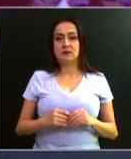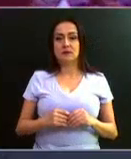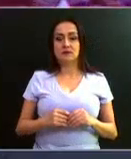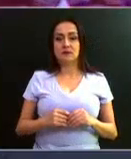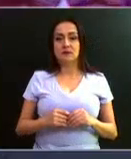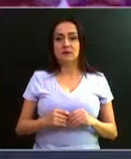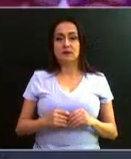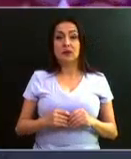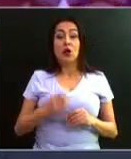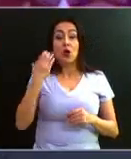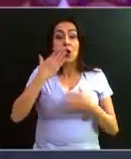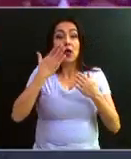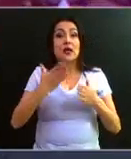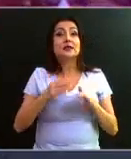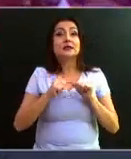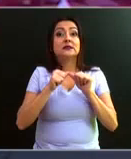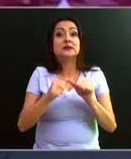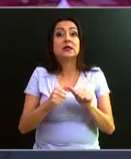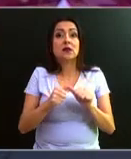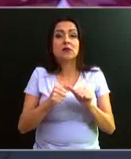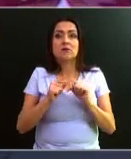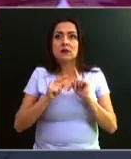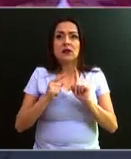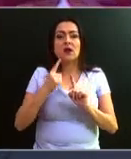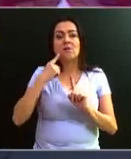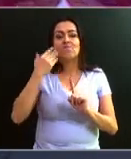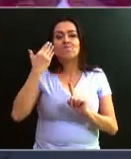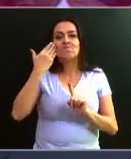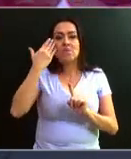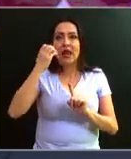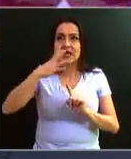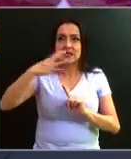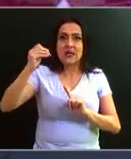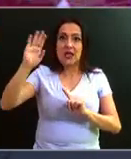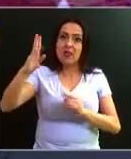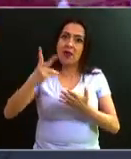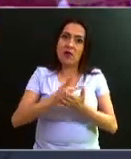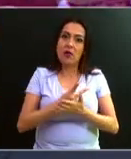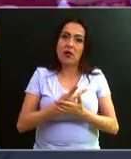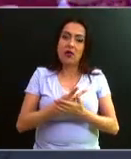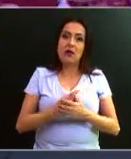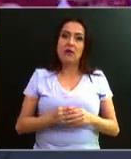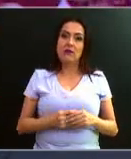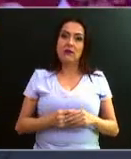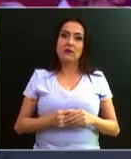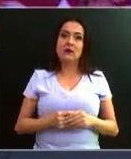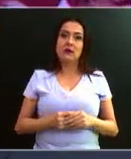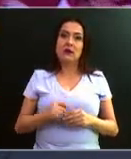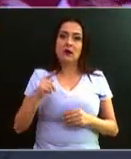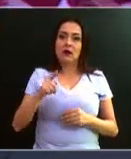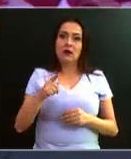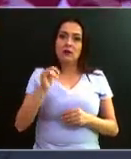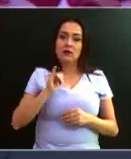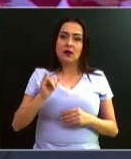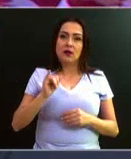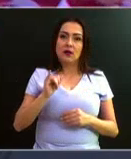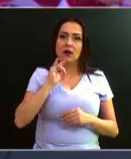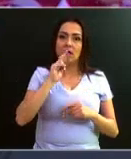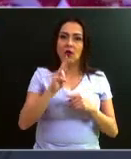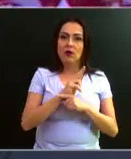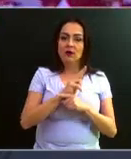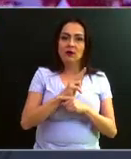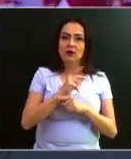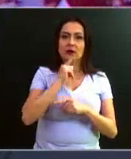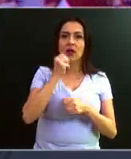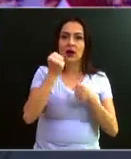Y los cartagineses siguen presentando inconvenientes para salir de su provincia, para, en este caso, tanto quienes utilizan el